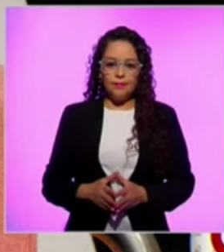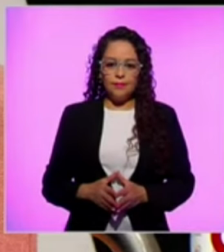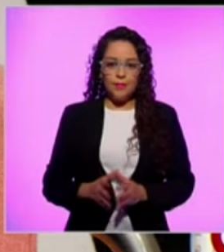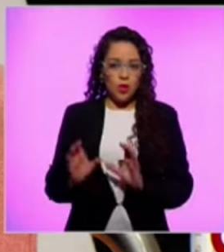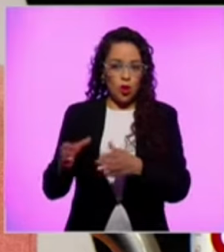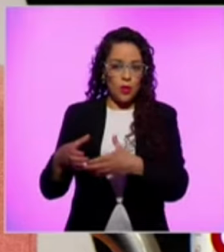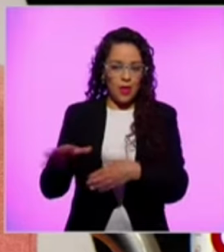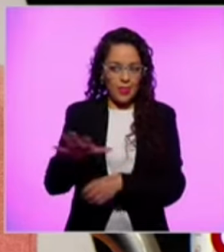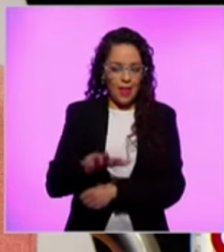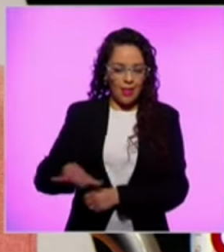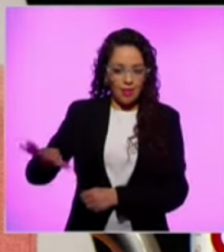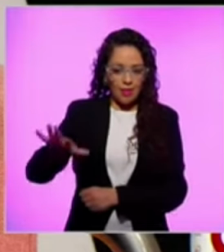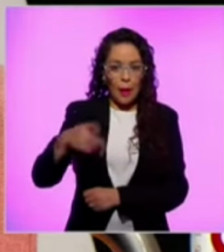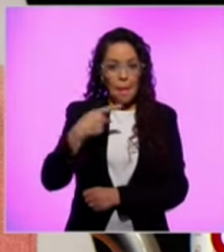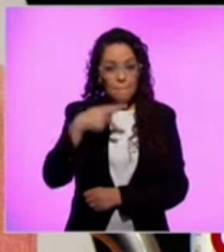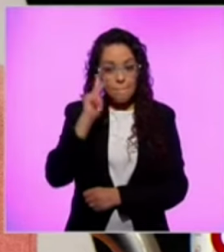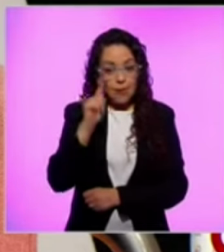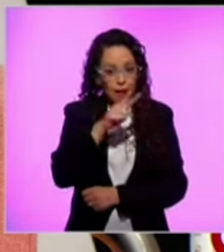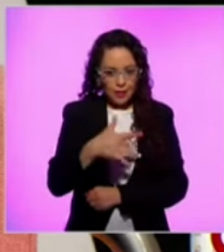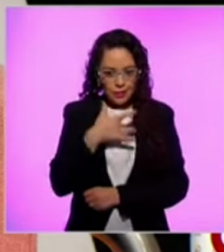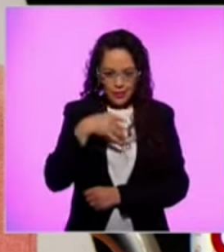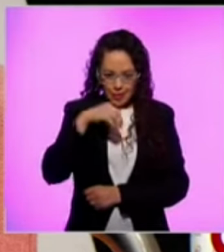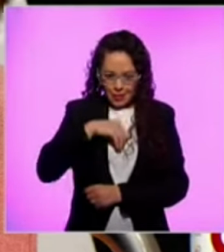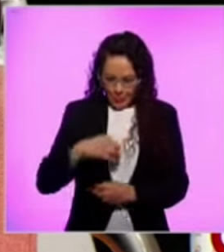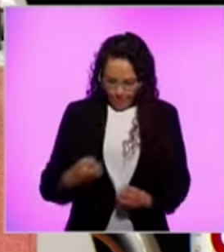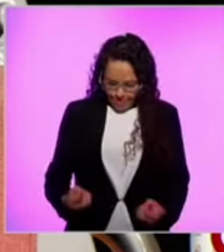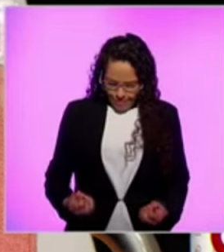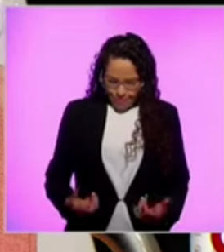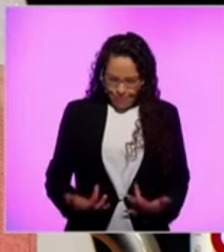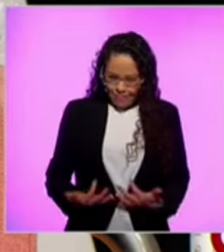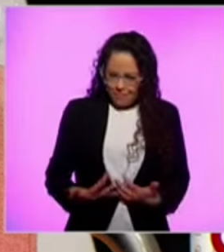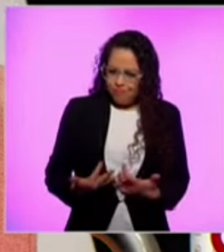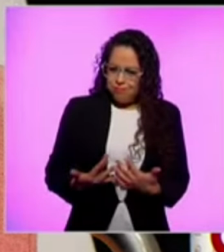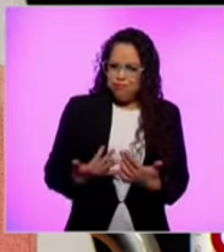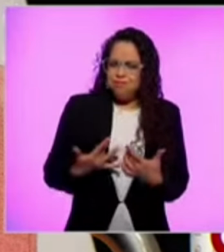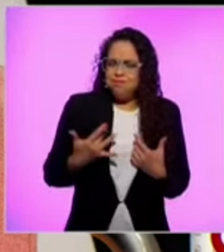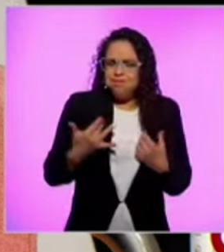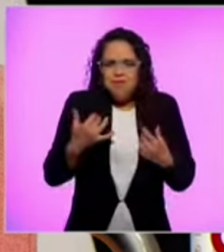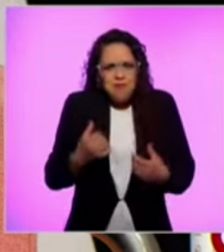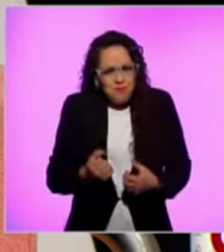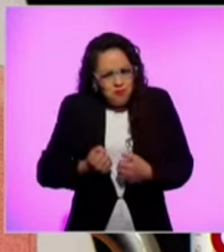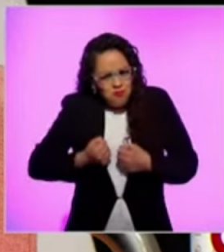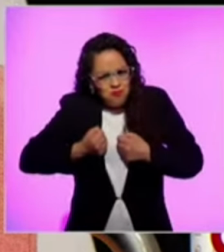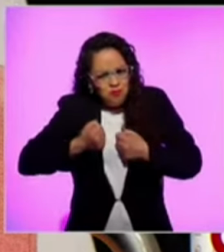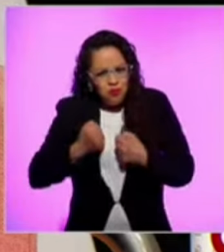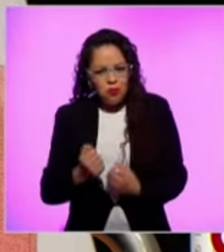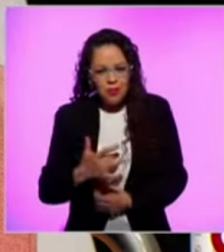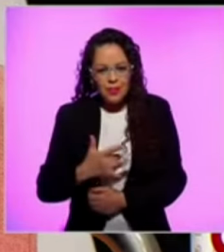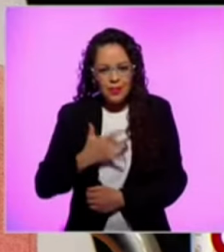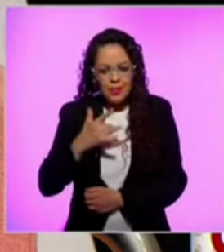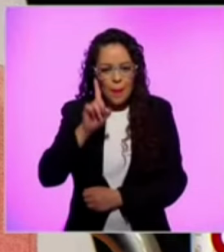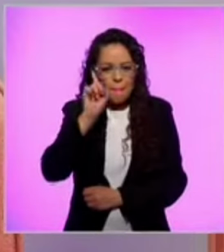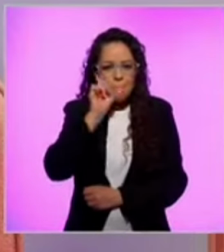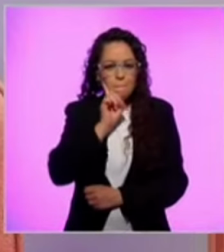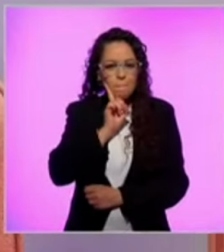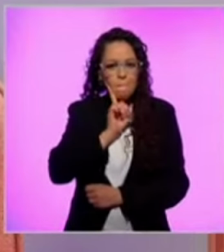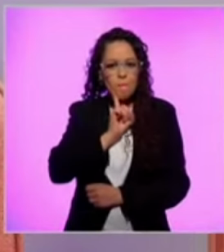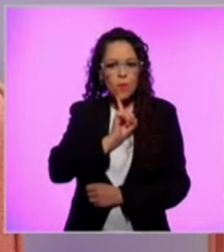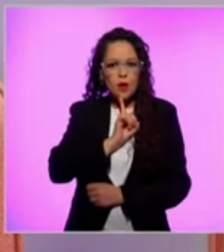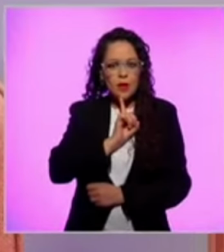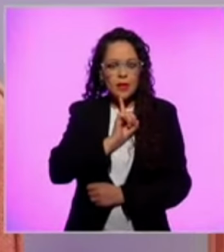con una... Sí, con toda la fuerza de una mujer